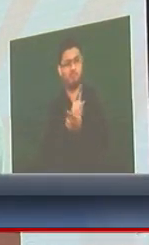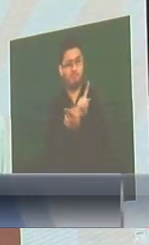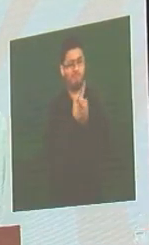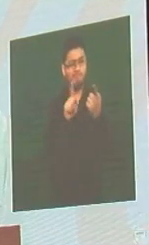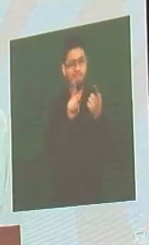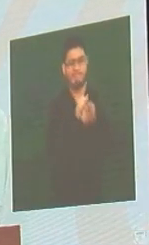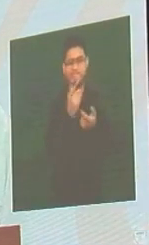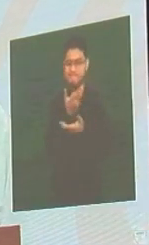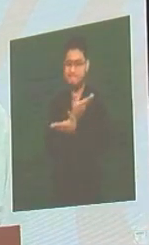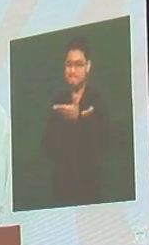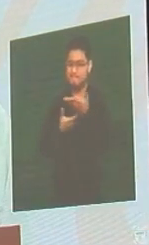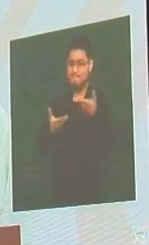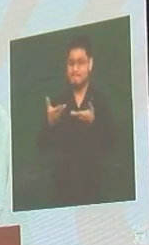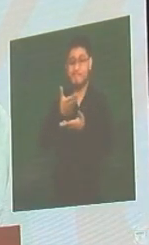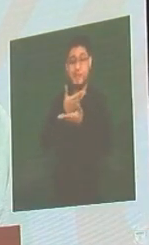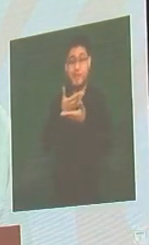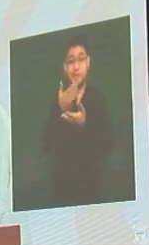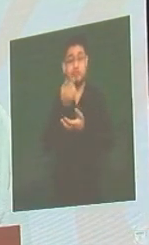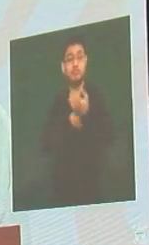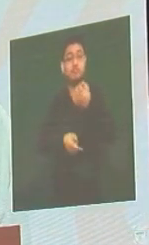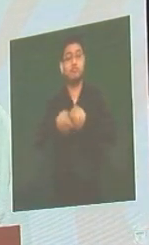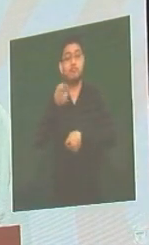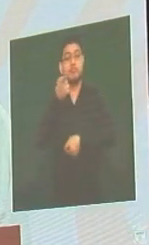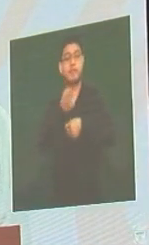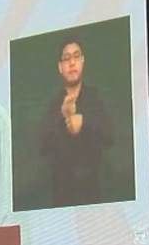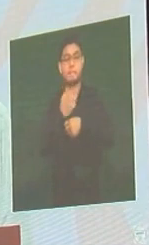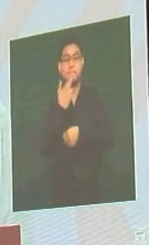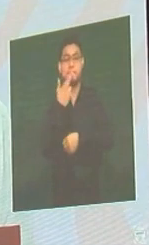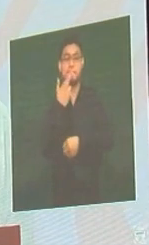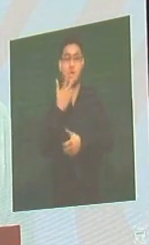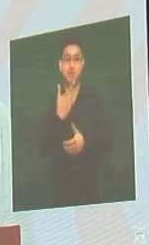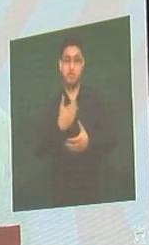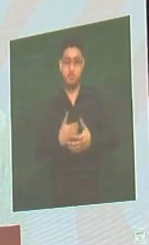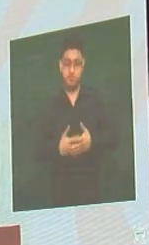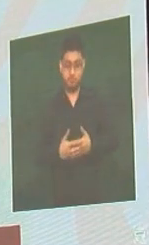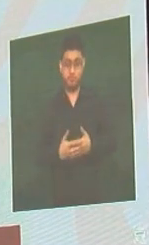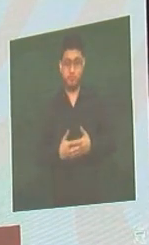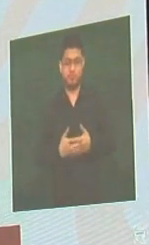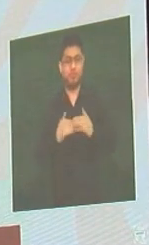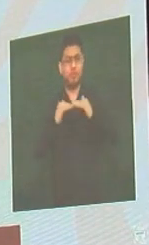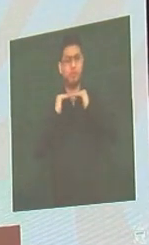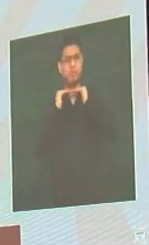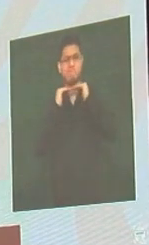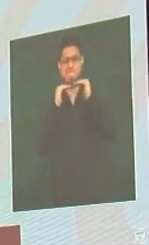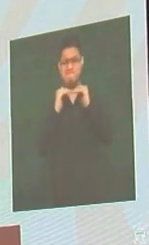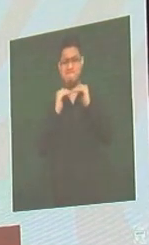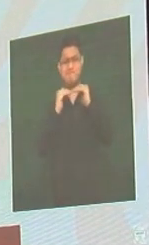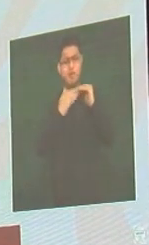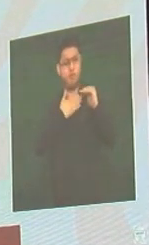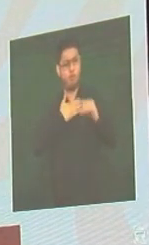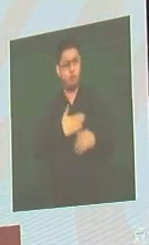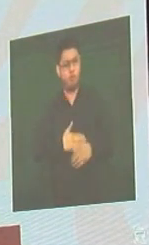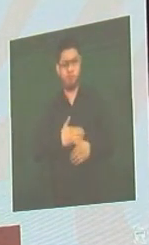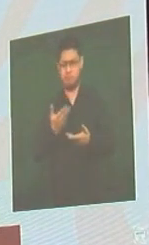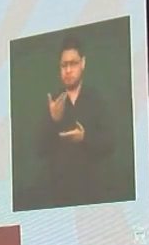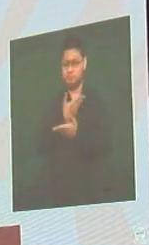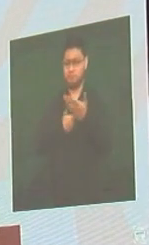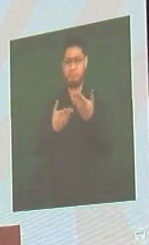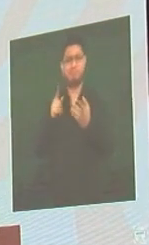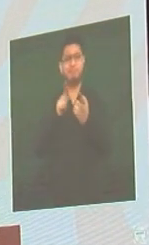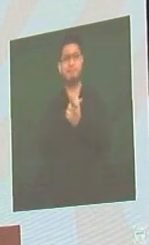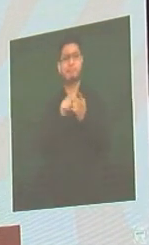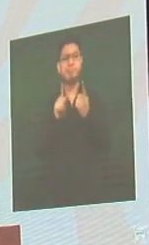una sociedad mejor, más justa, más libre, más fraterna y